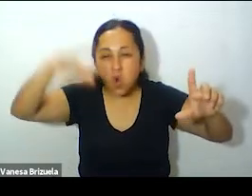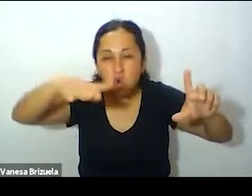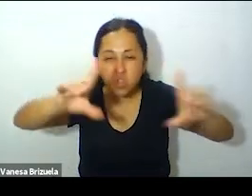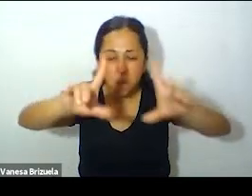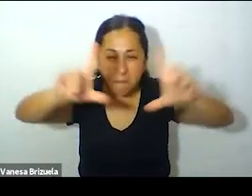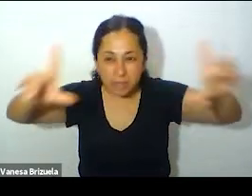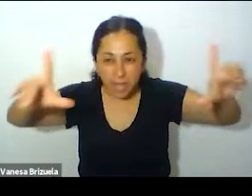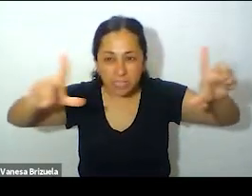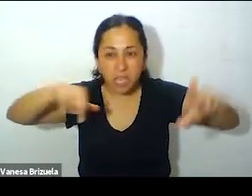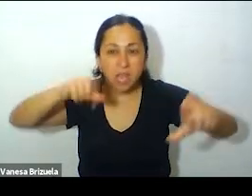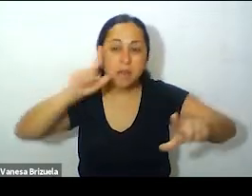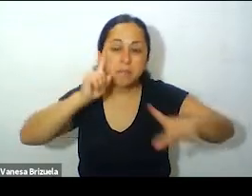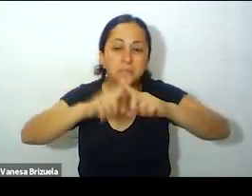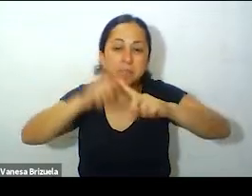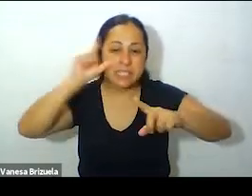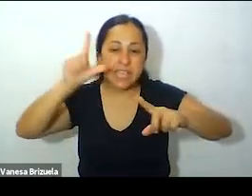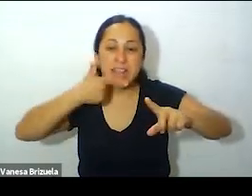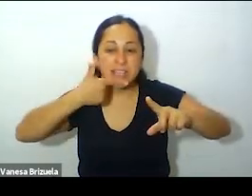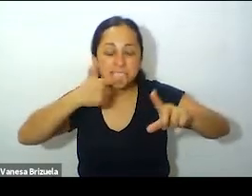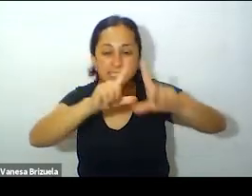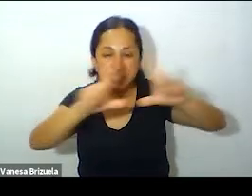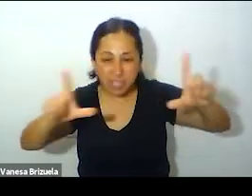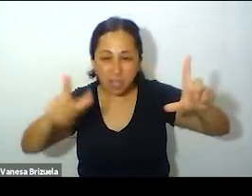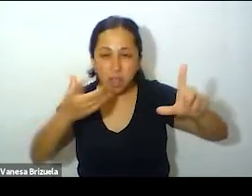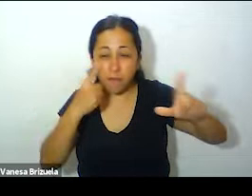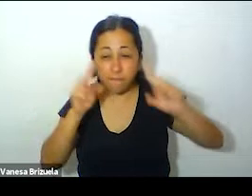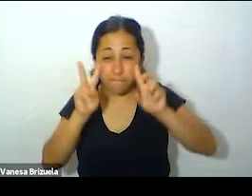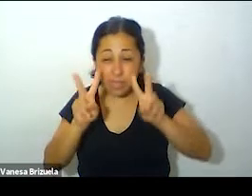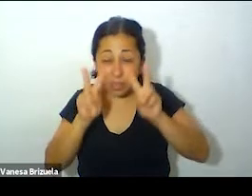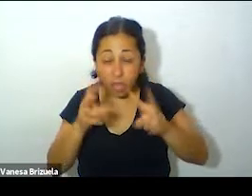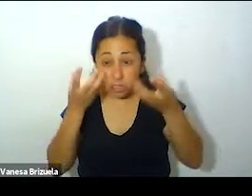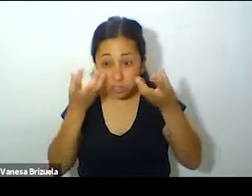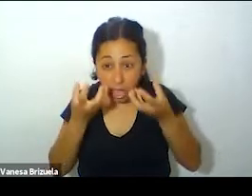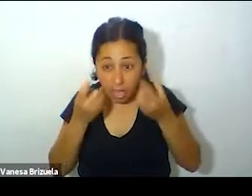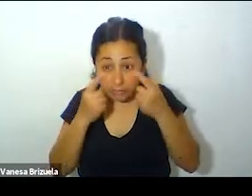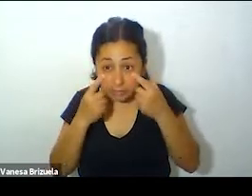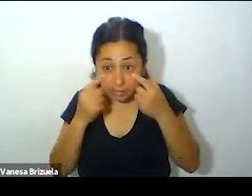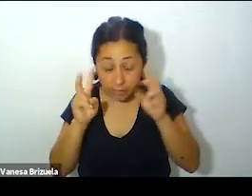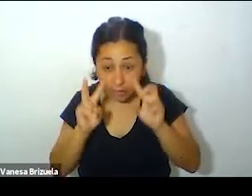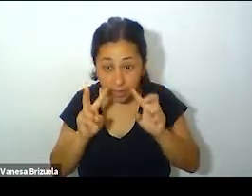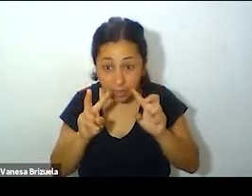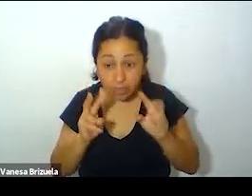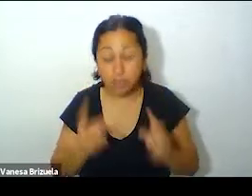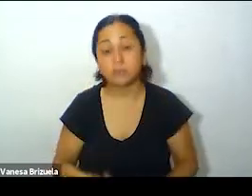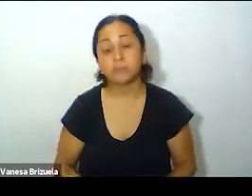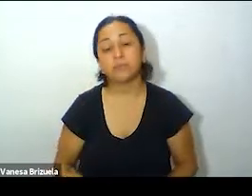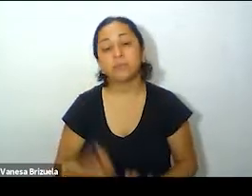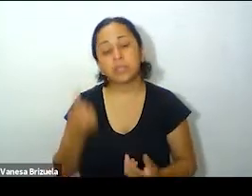de la pantalla y los píxeles hace que en realidad se canse la vista cuando tiene mucha decoración la